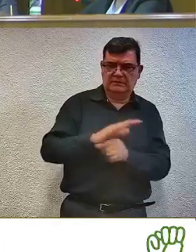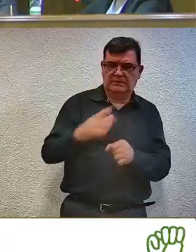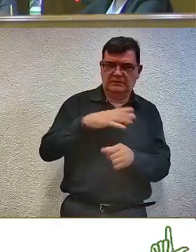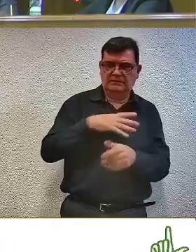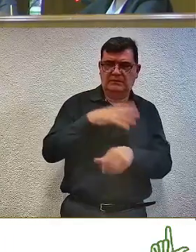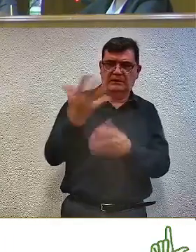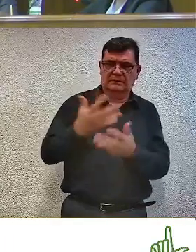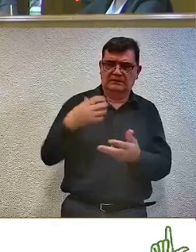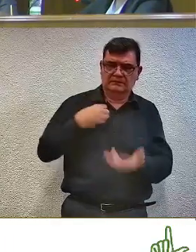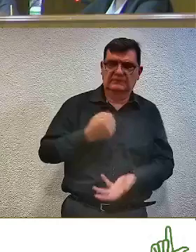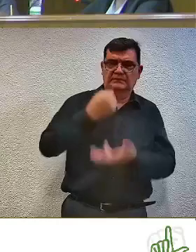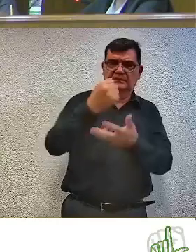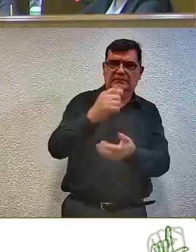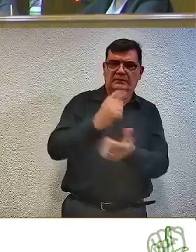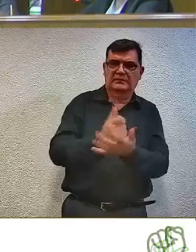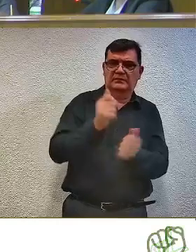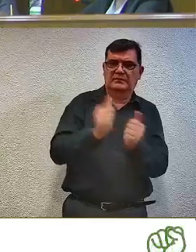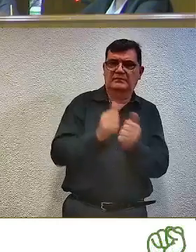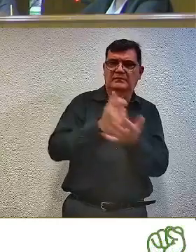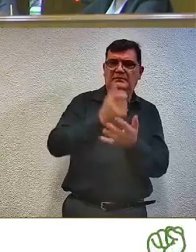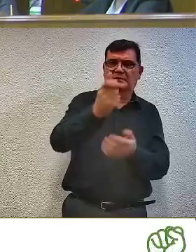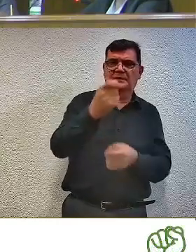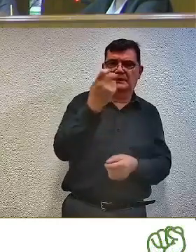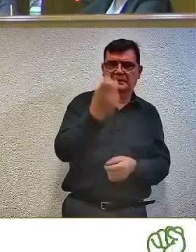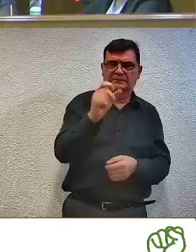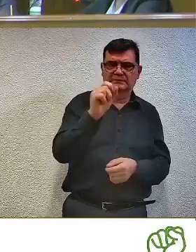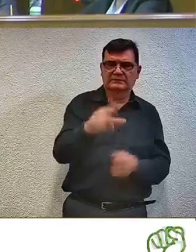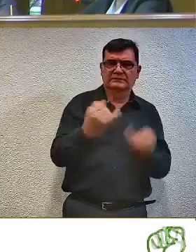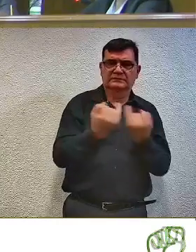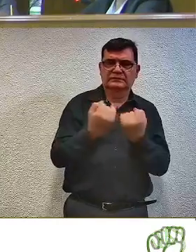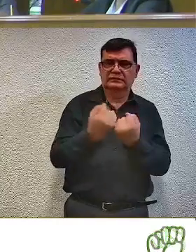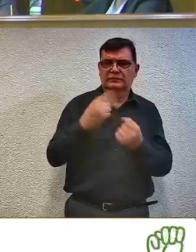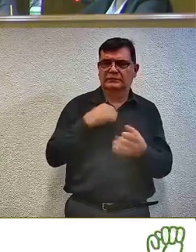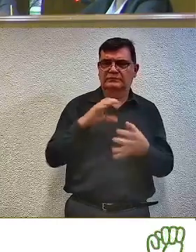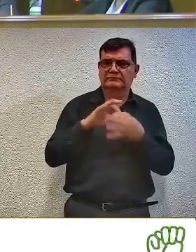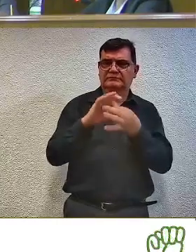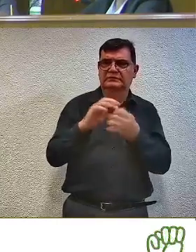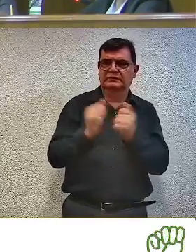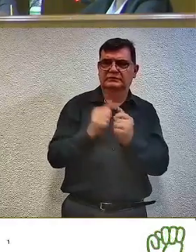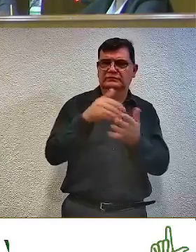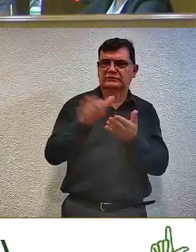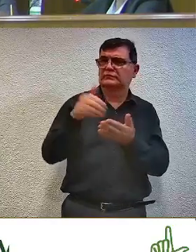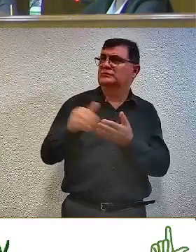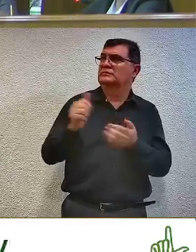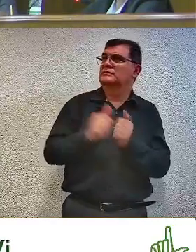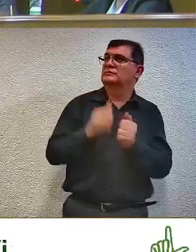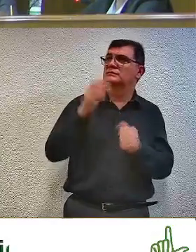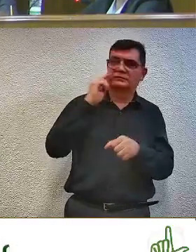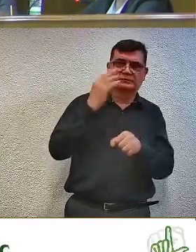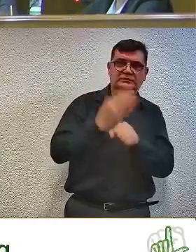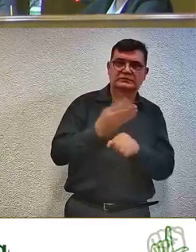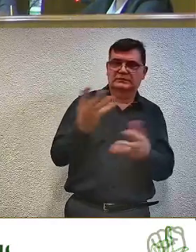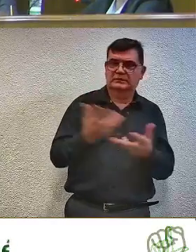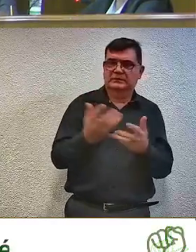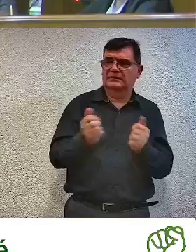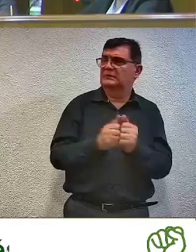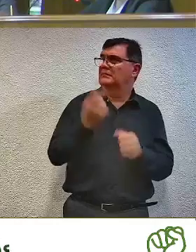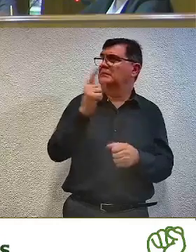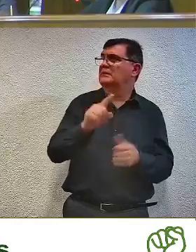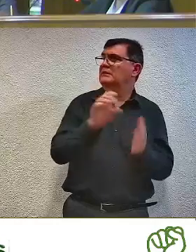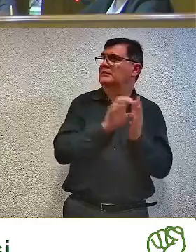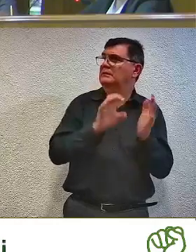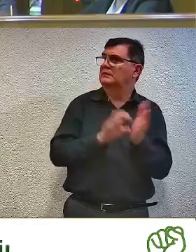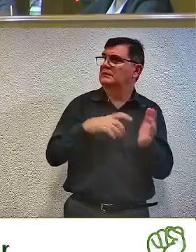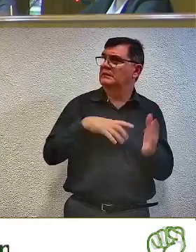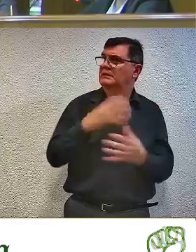proceder a su entrega o pago, ello en sí mismo no conlleva una exclusión de la responsabilidad que por mandato constitucional